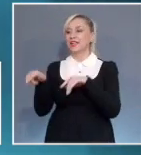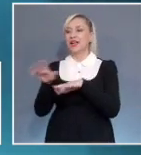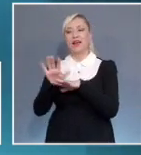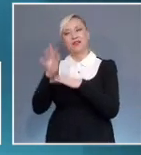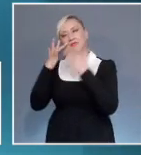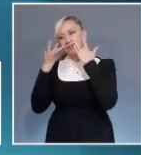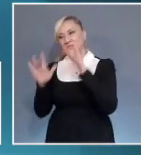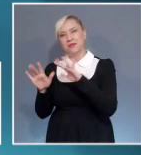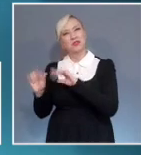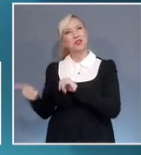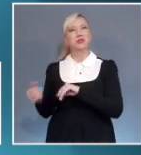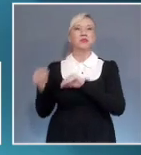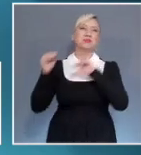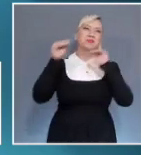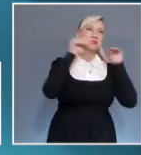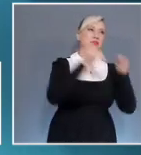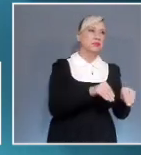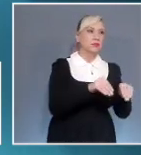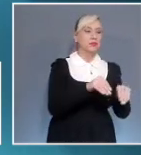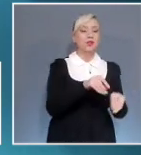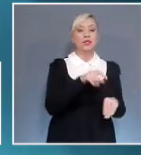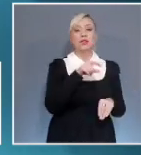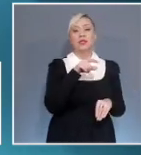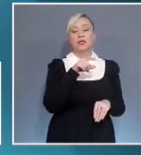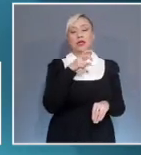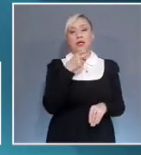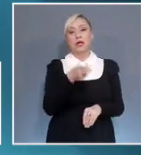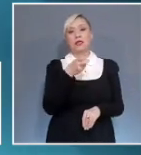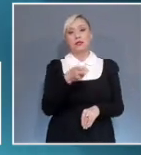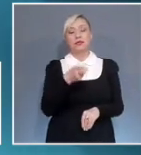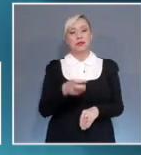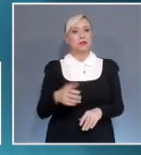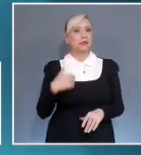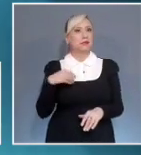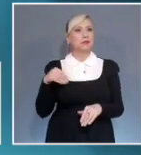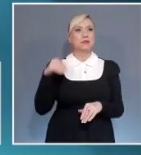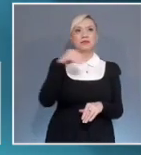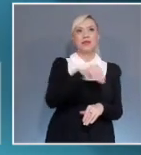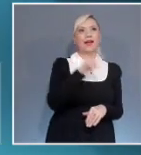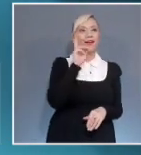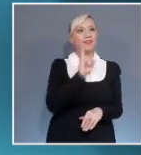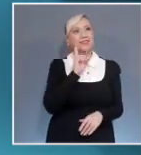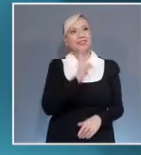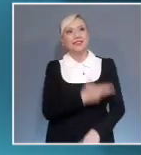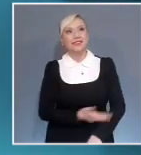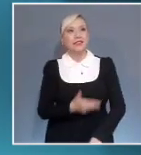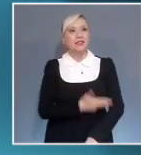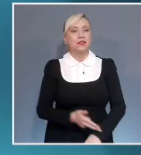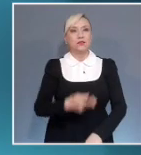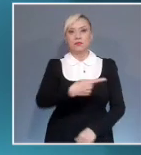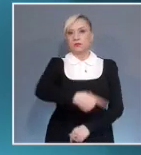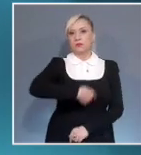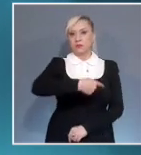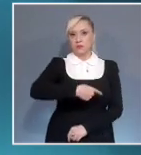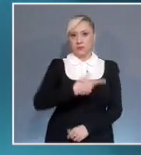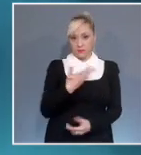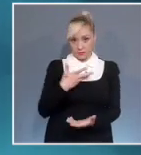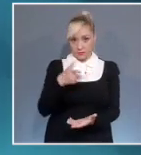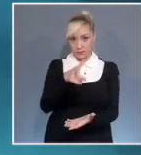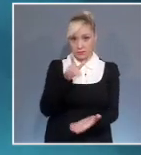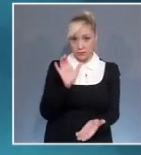que operarme de la columna para poder embarazarme y me preguntaban si estaba casada,